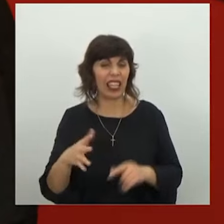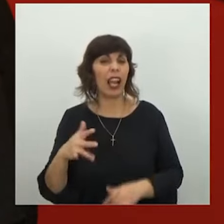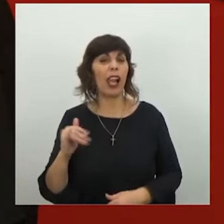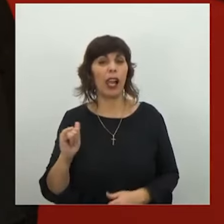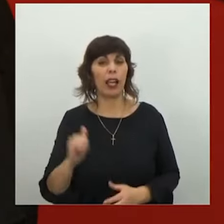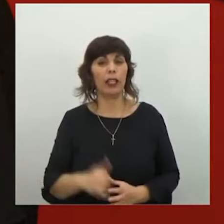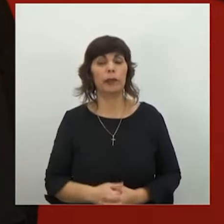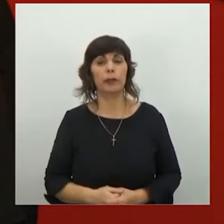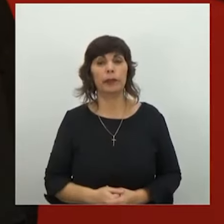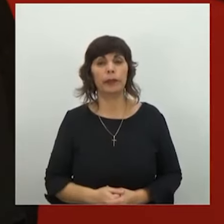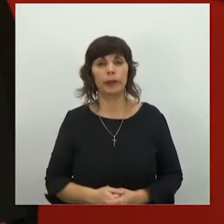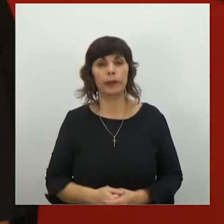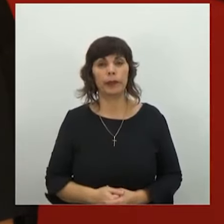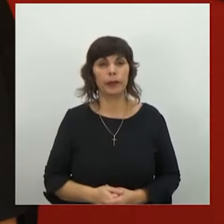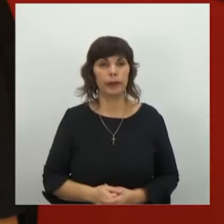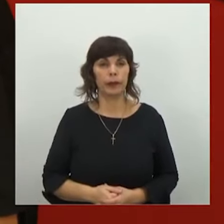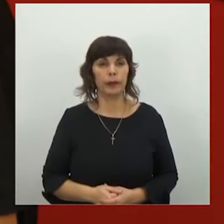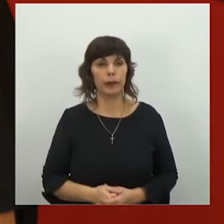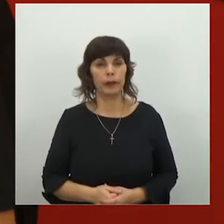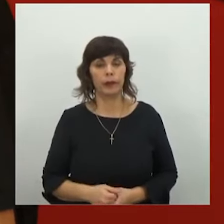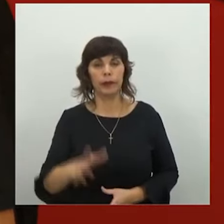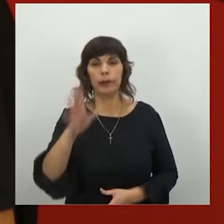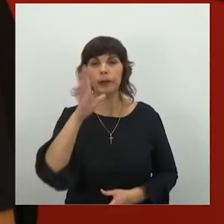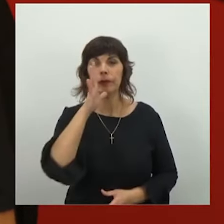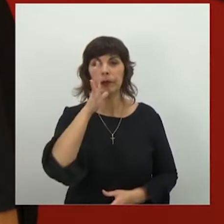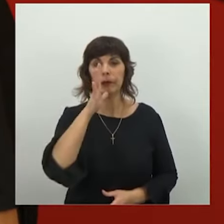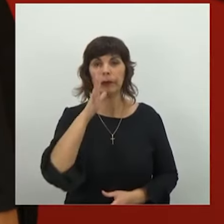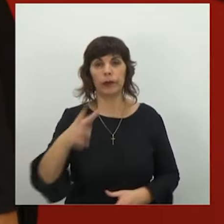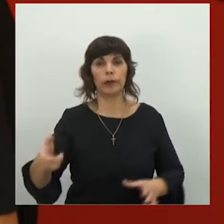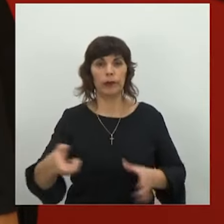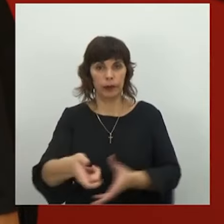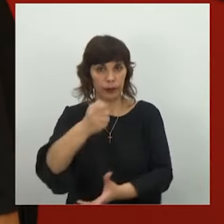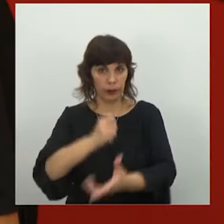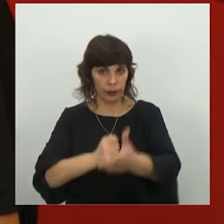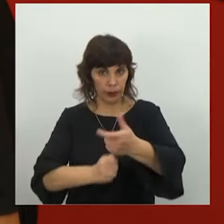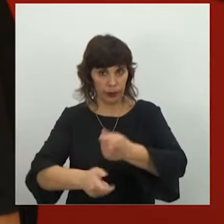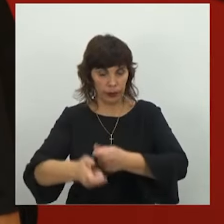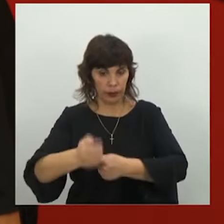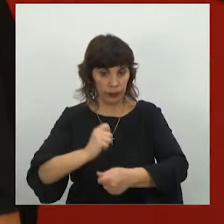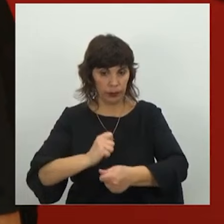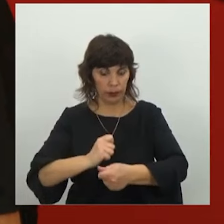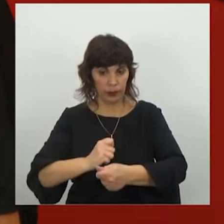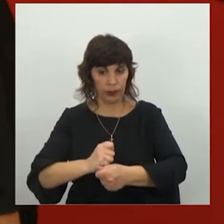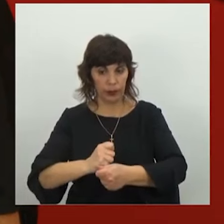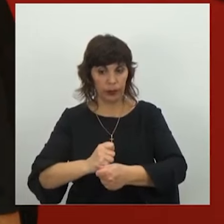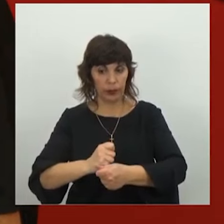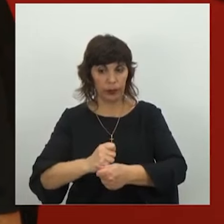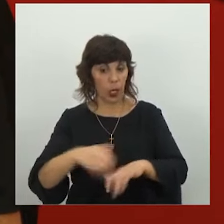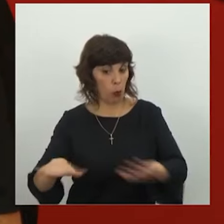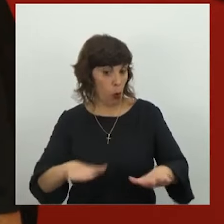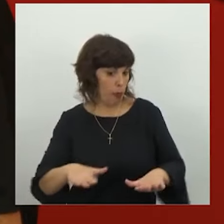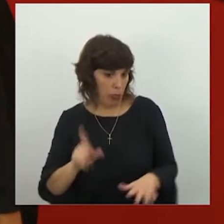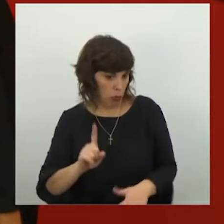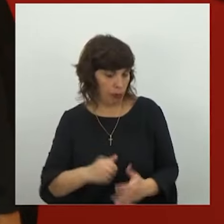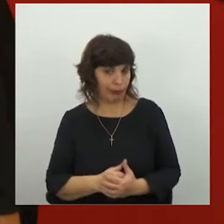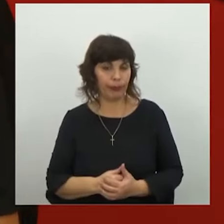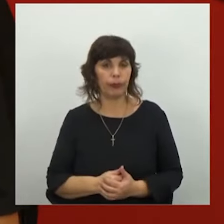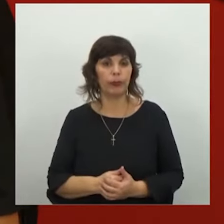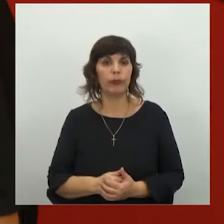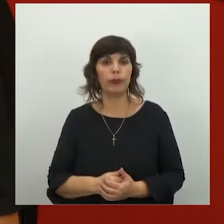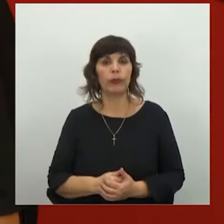cosa. Como el pozo no hay mucho movimiento, entonces